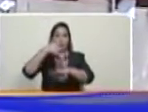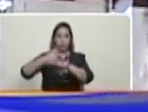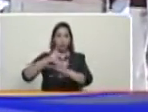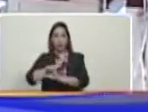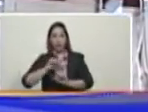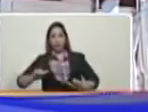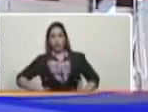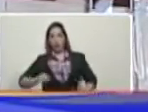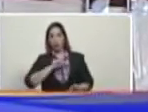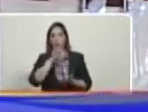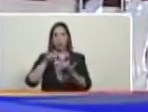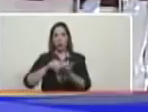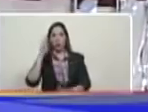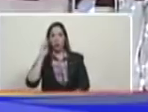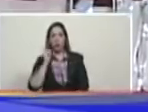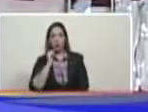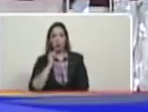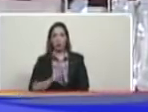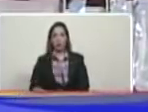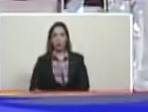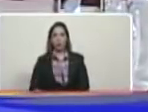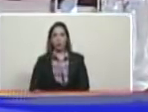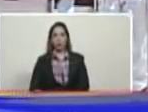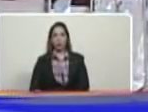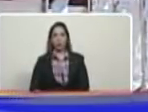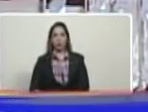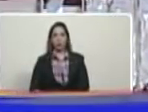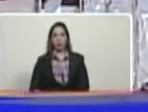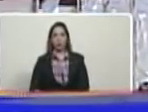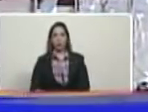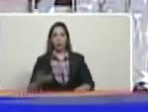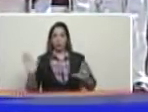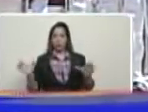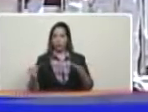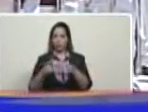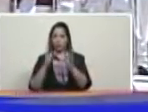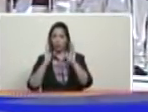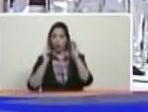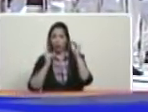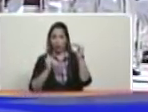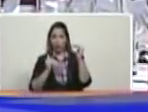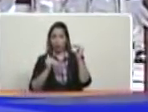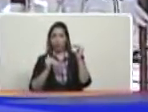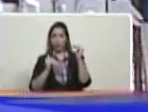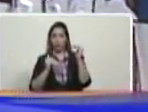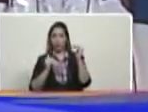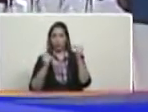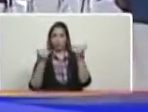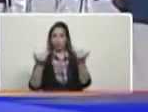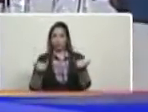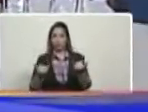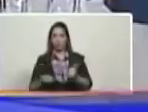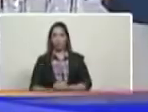la Fuerza Armada Nacional Bolivariana. Agrupación, atención. ¡Pir!